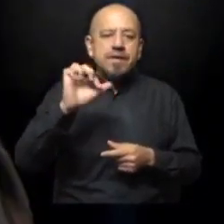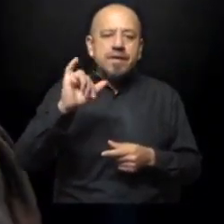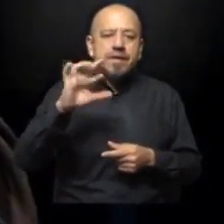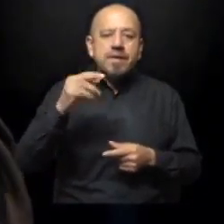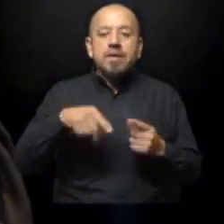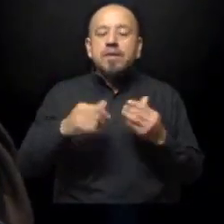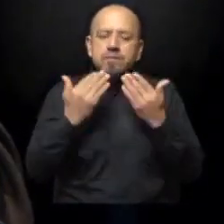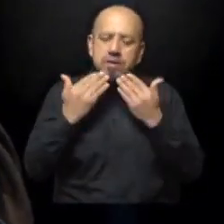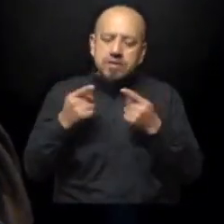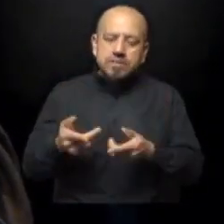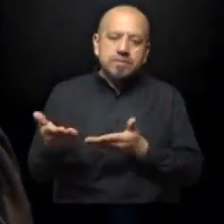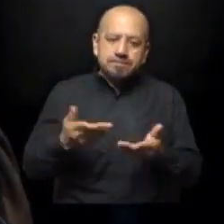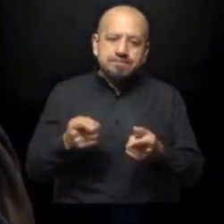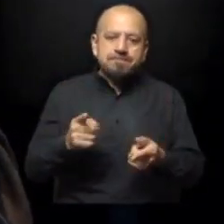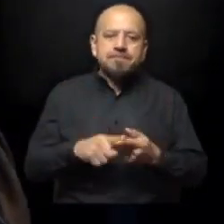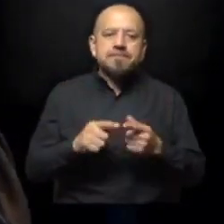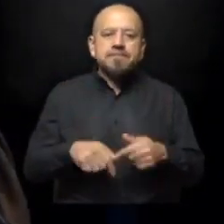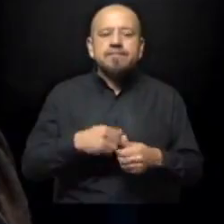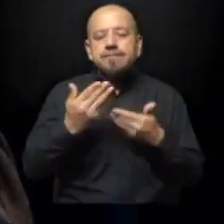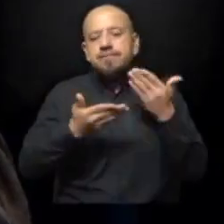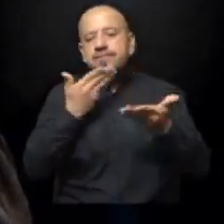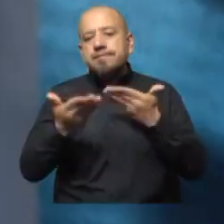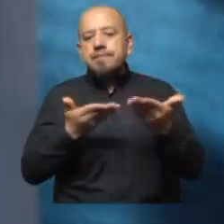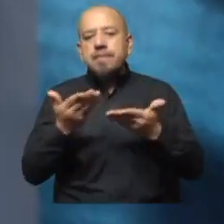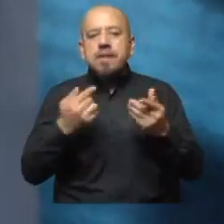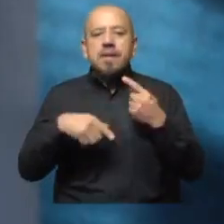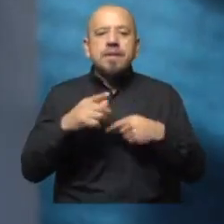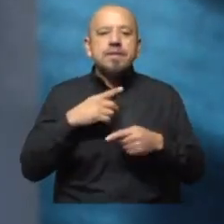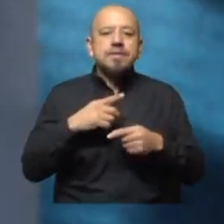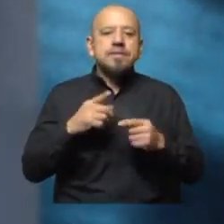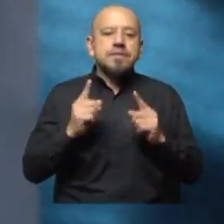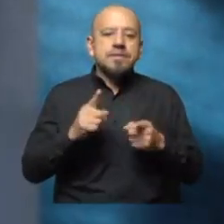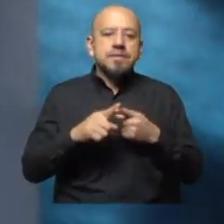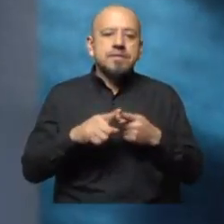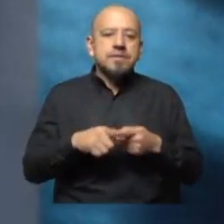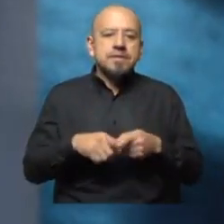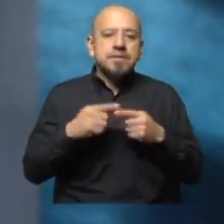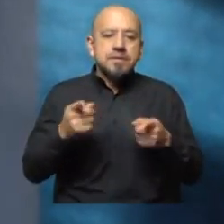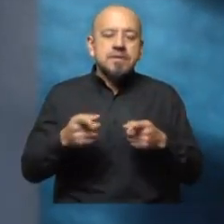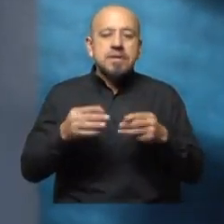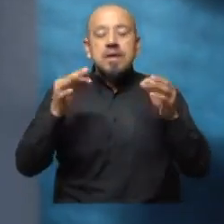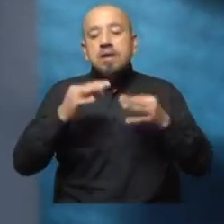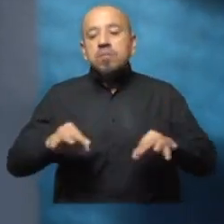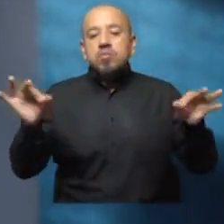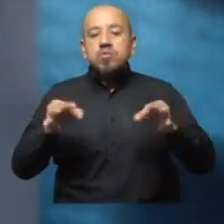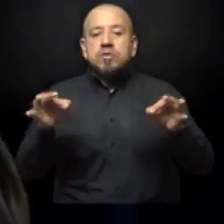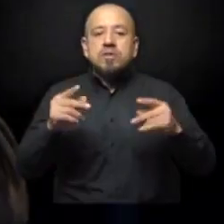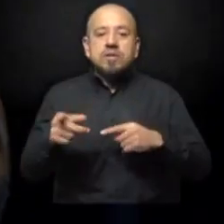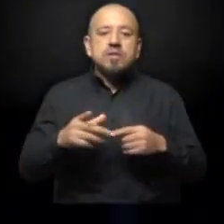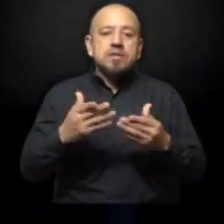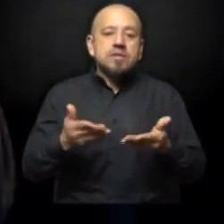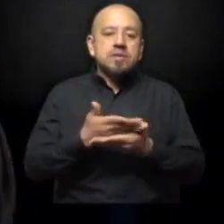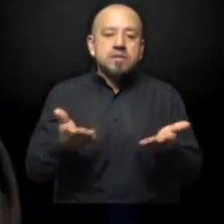por venir tú también es cantante y compositora así que bueno seguramente la música los escenarios